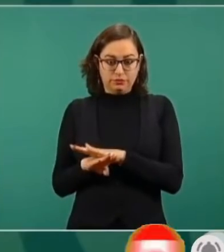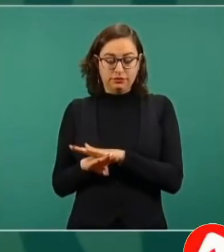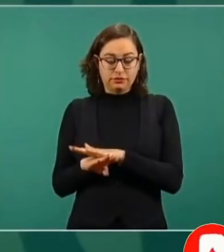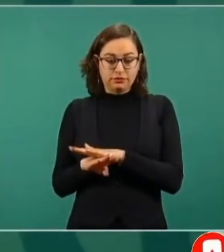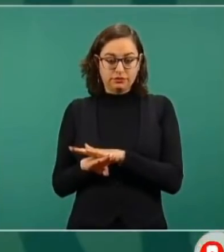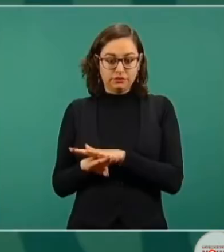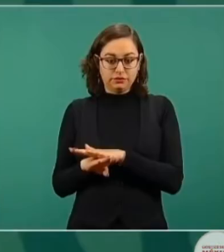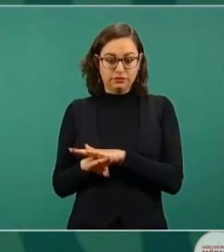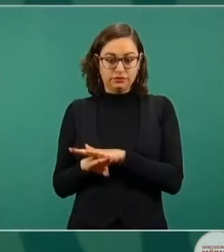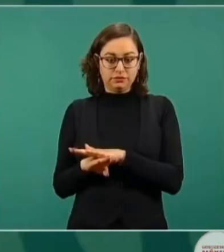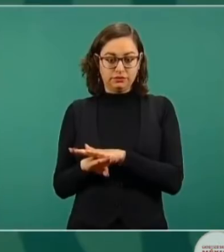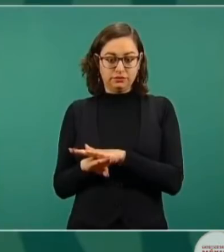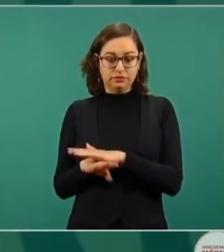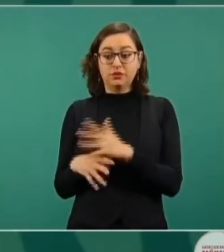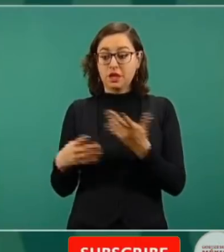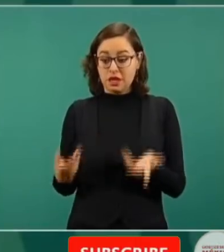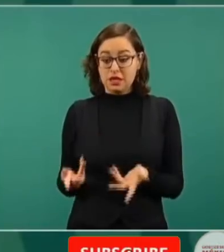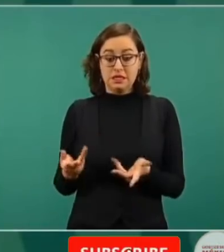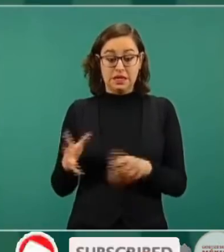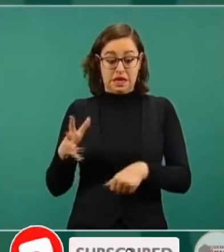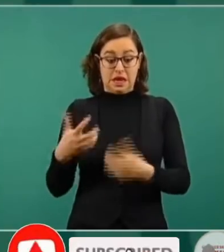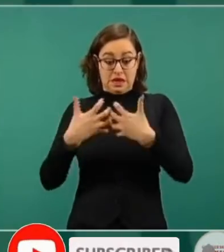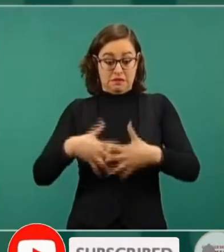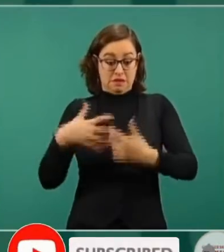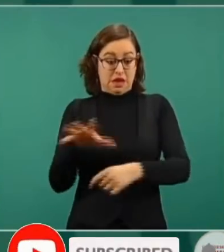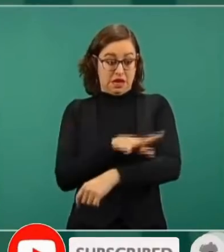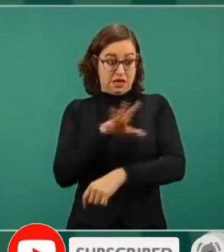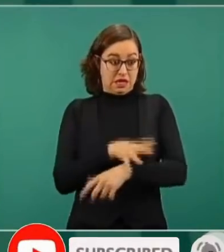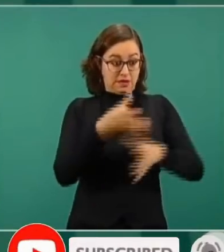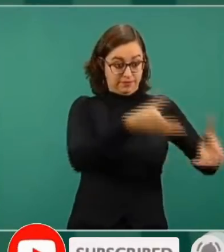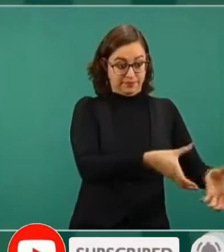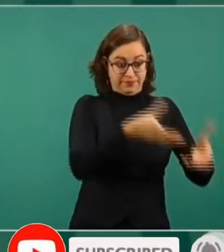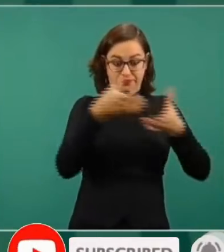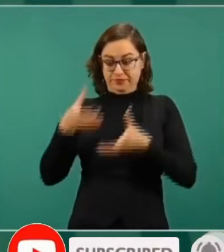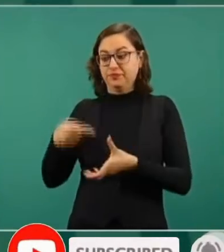energía a nuestros 45 millones de usuarios,